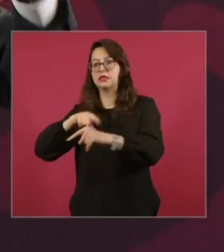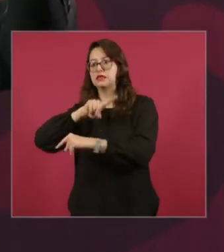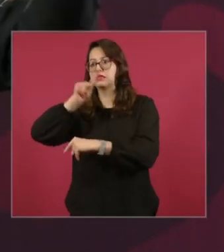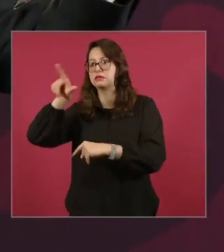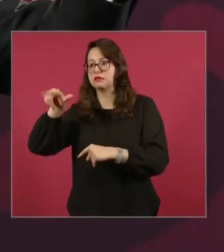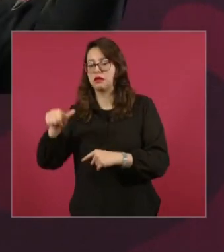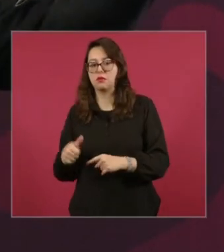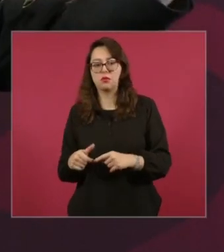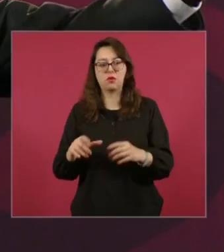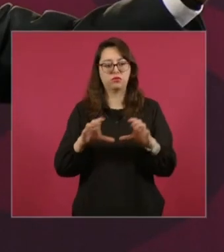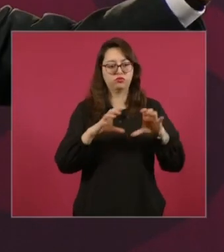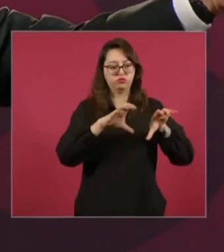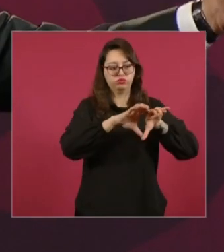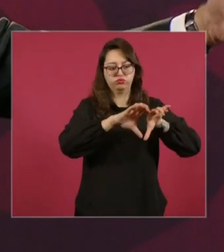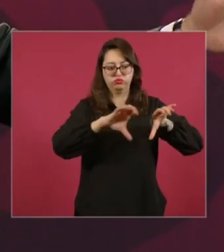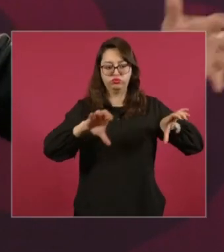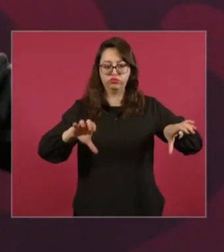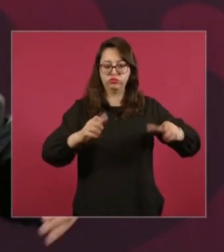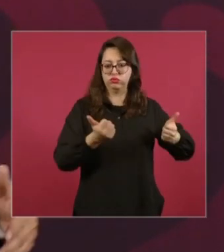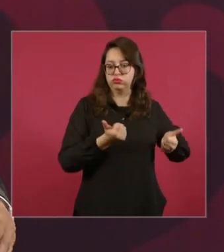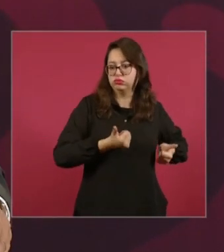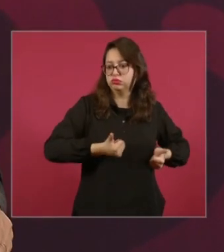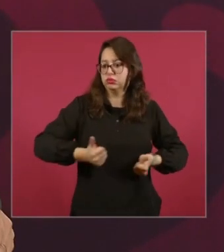Y todos esos tanques